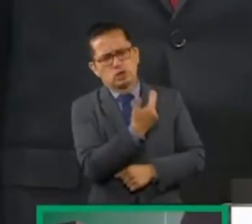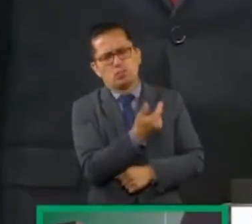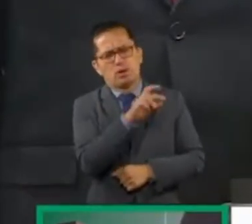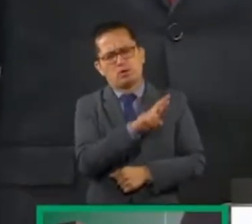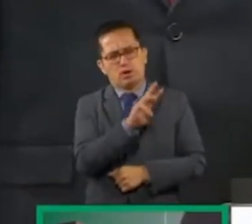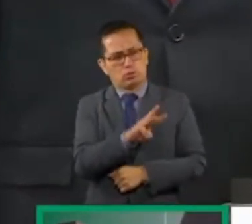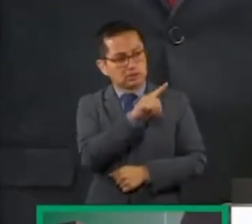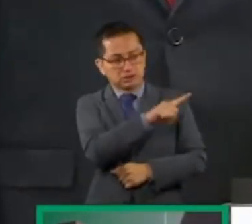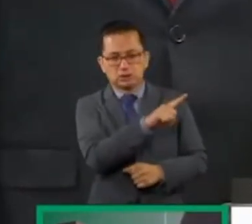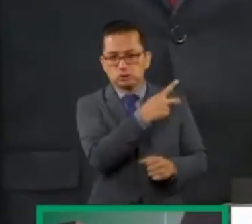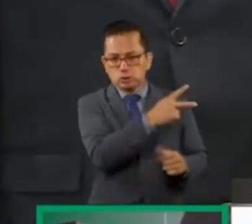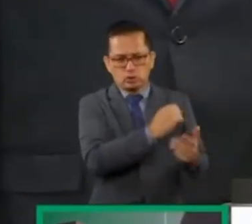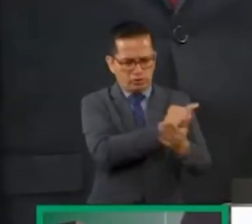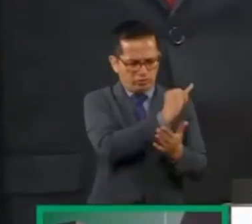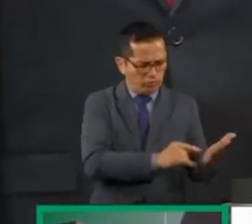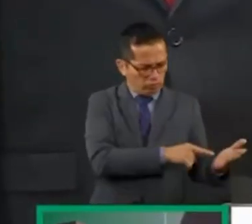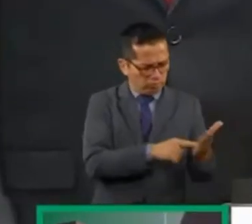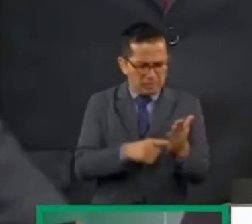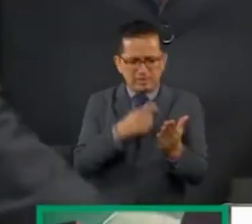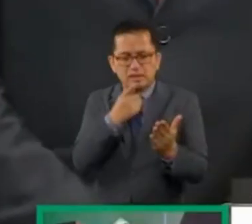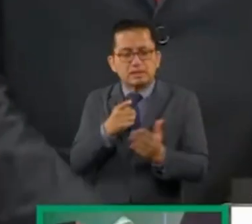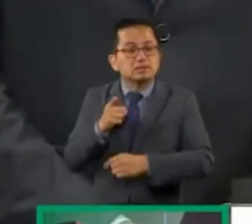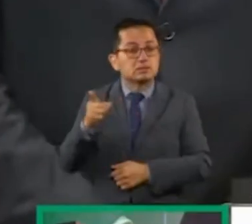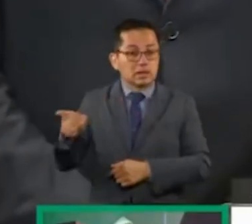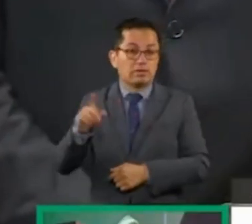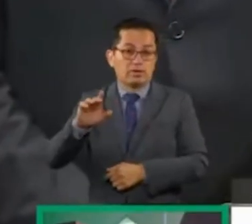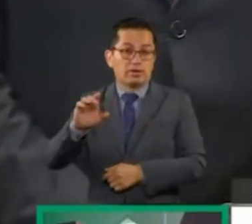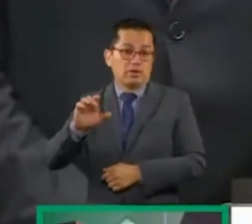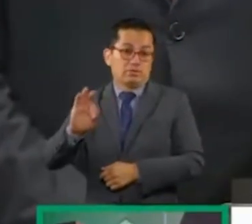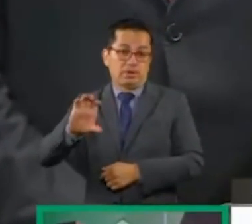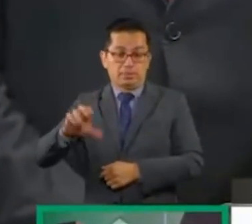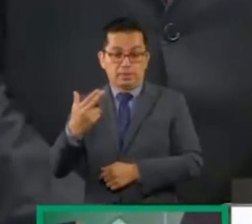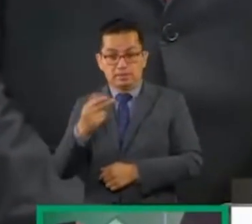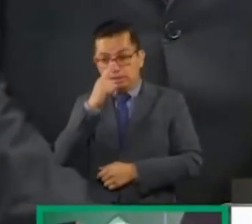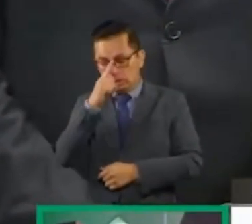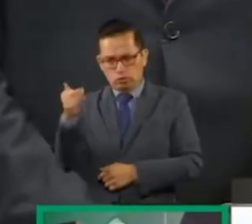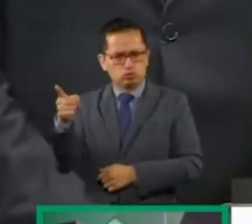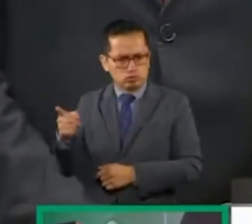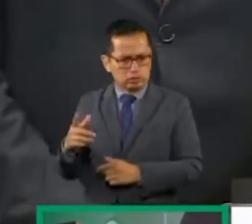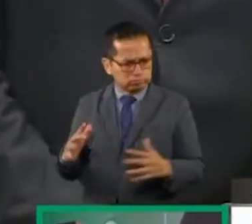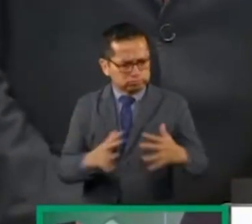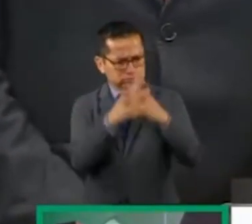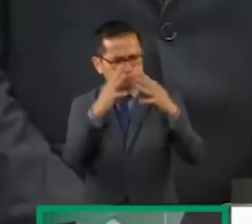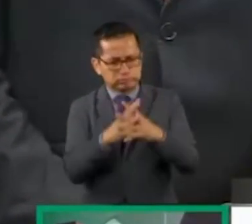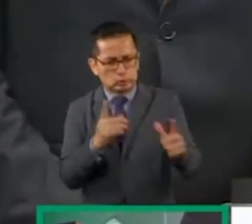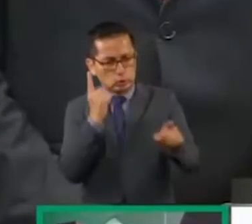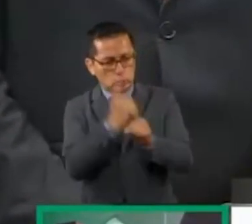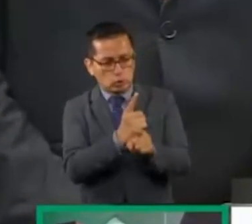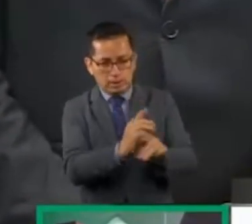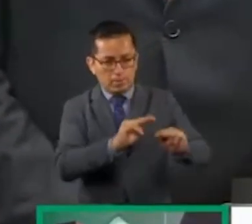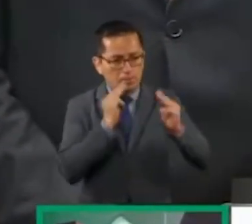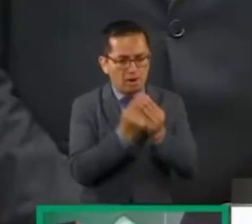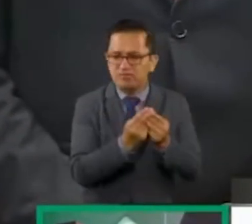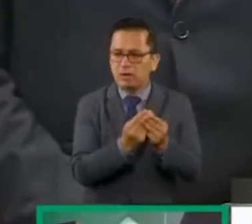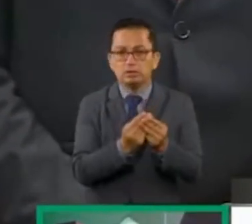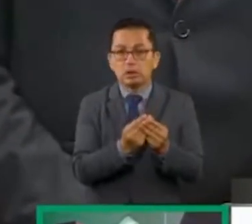contra el narcotráfico de México, de Calderón, ha resultado en un aumento drástico de asesinatos,